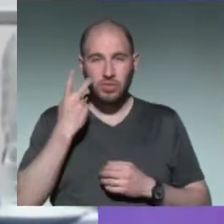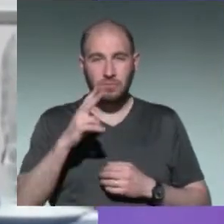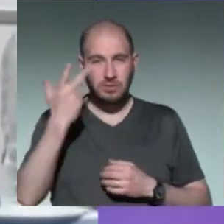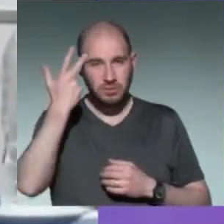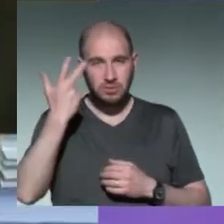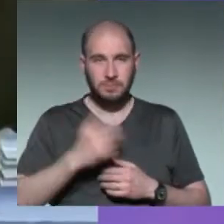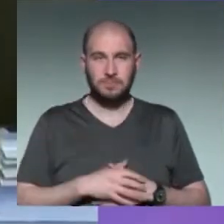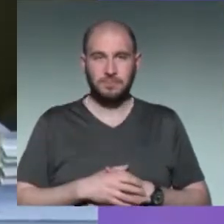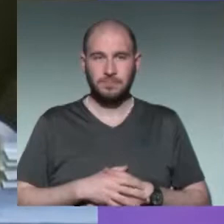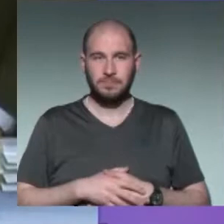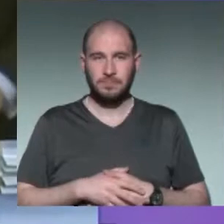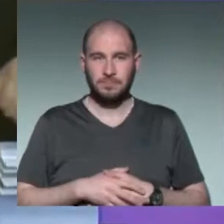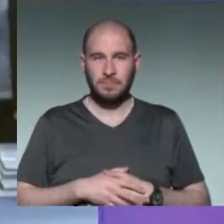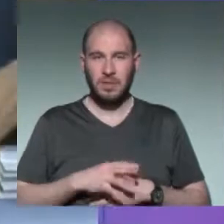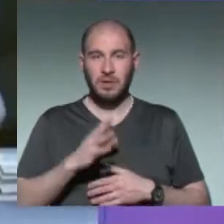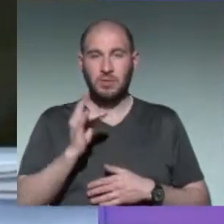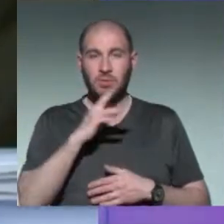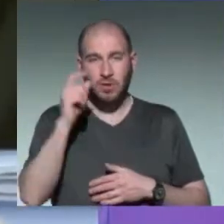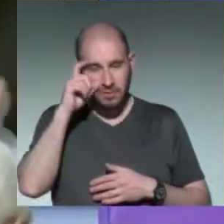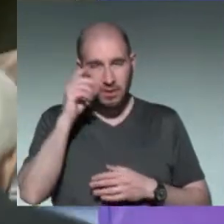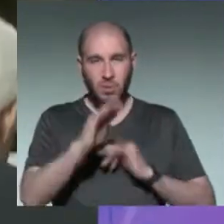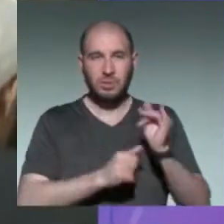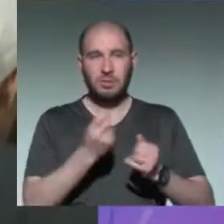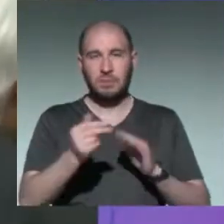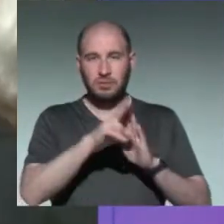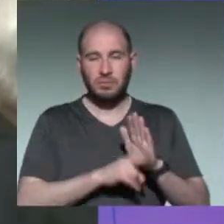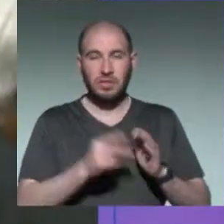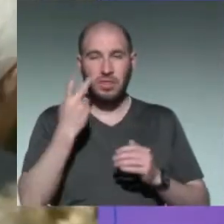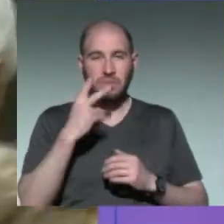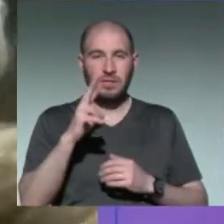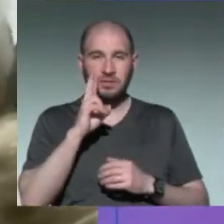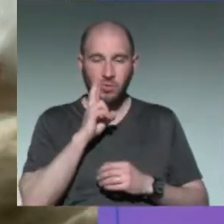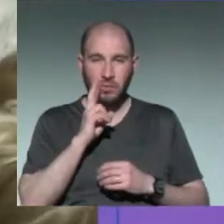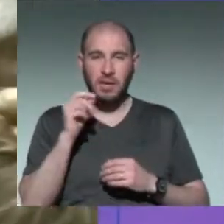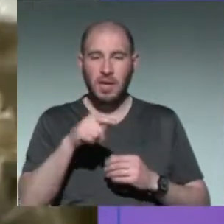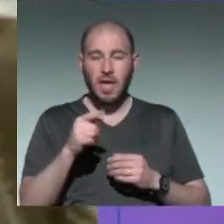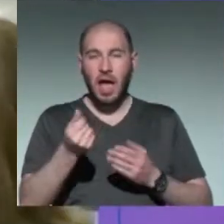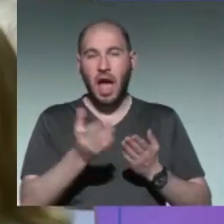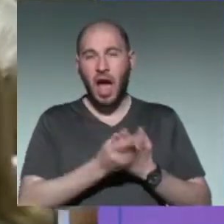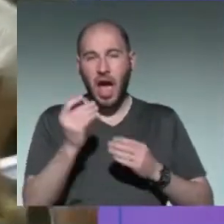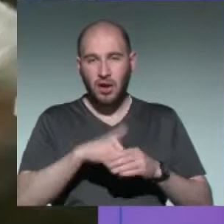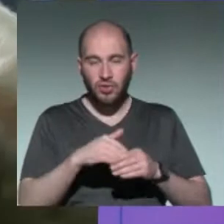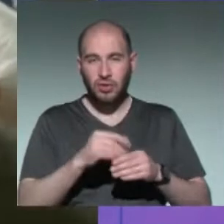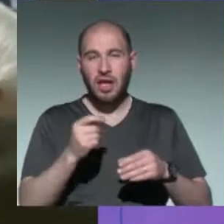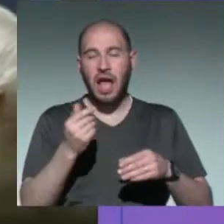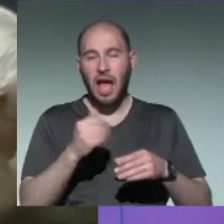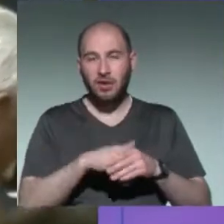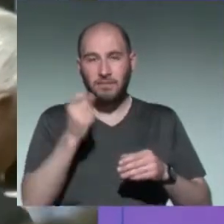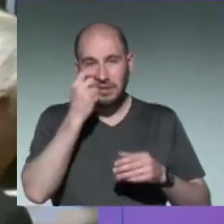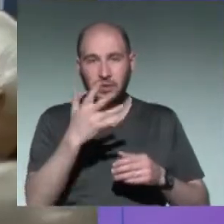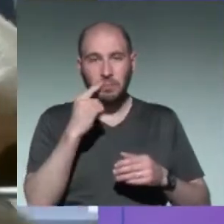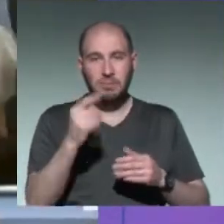2018. Duhovne indicó que el presupuesto de 2019 prevé un ahorro de unos 25.000 millones